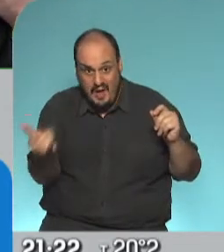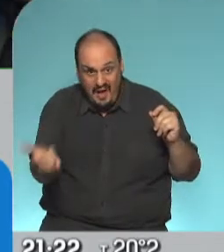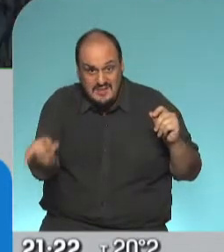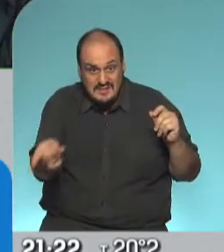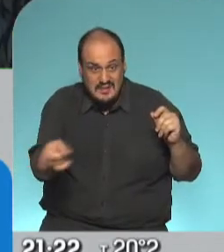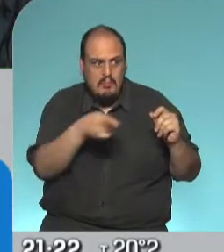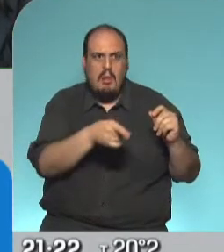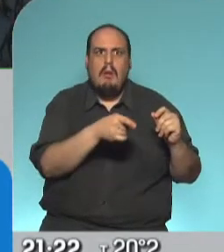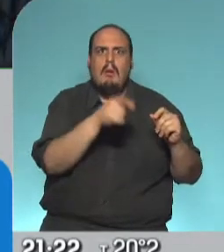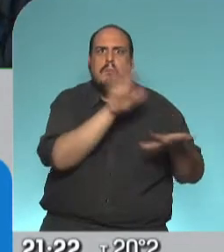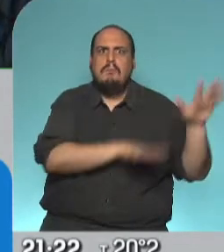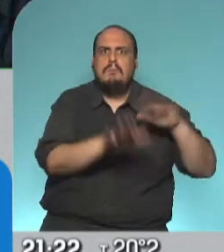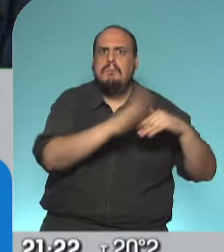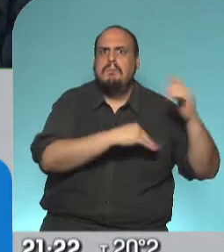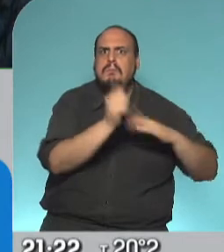que